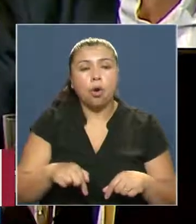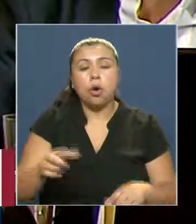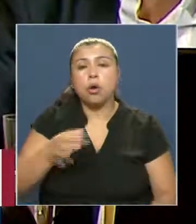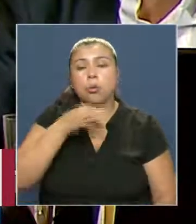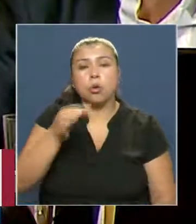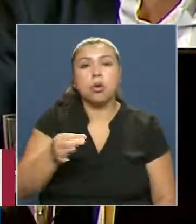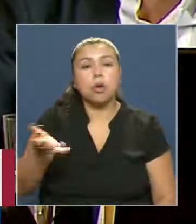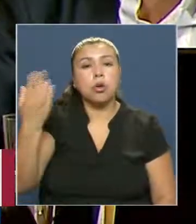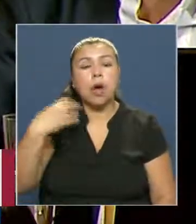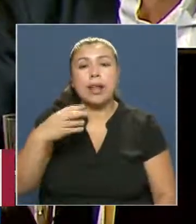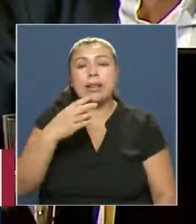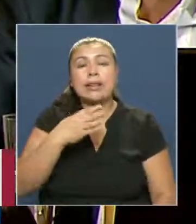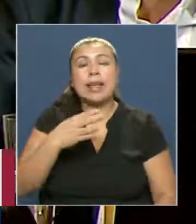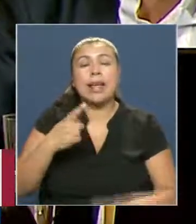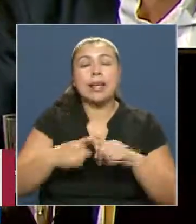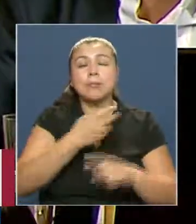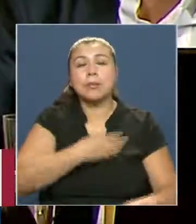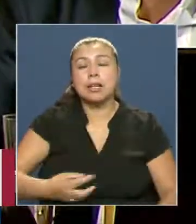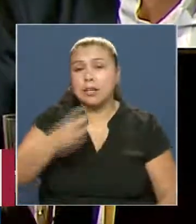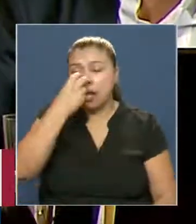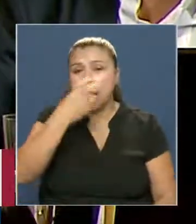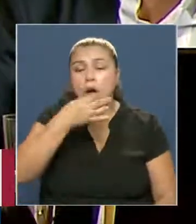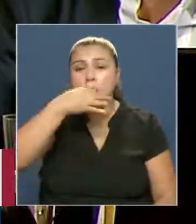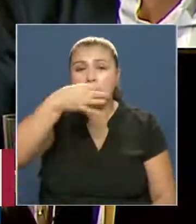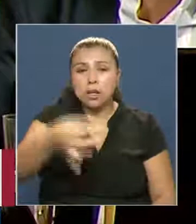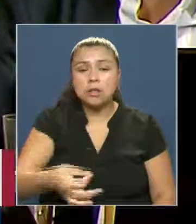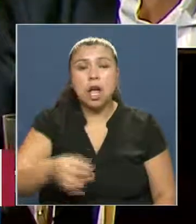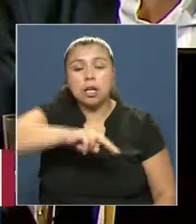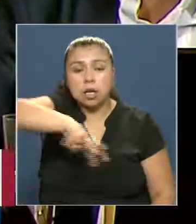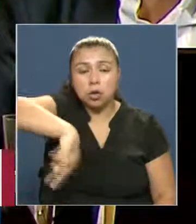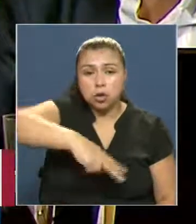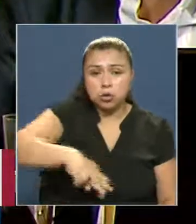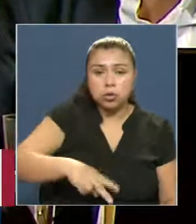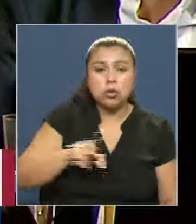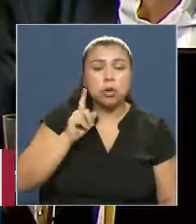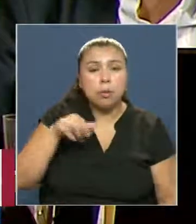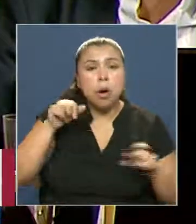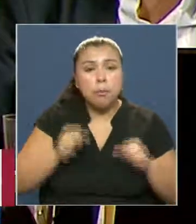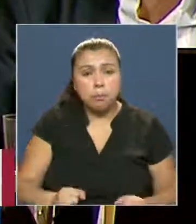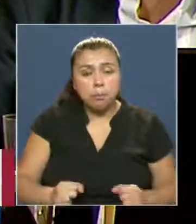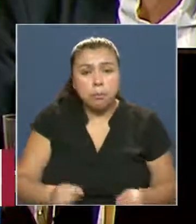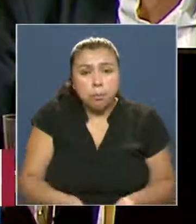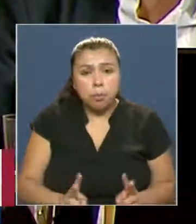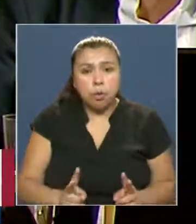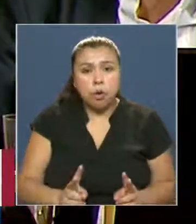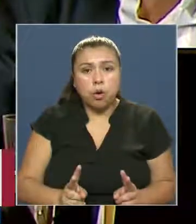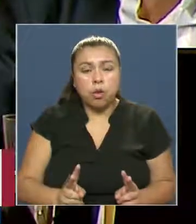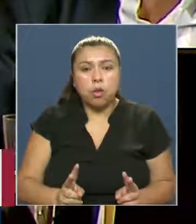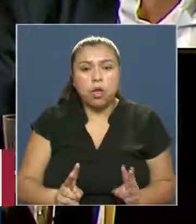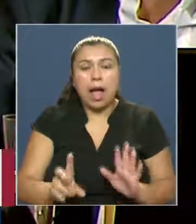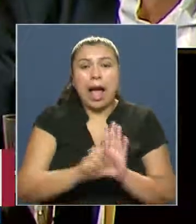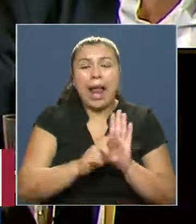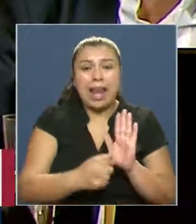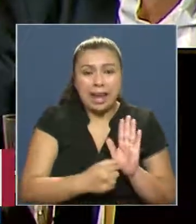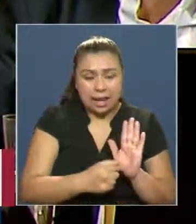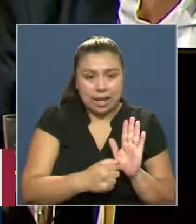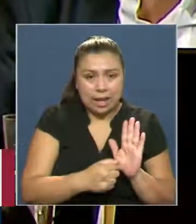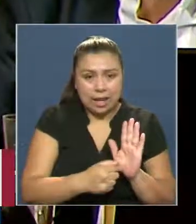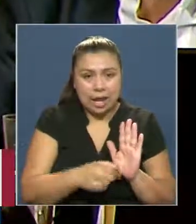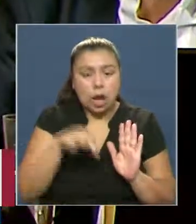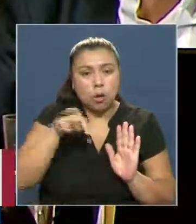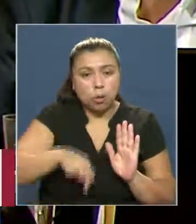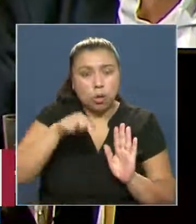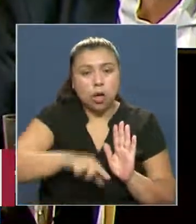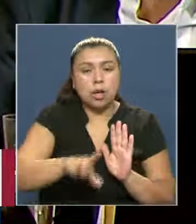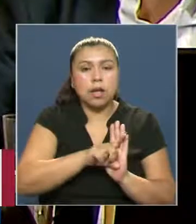presidente Ricardo Lago, que a través del mismo texto constitucional que nosotros tenemos, hoy día podemos permitirnos generar leyes como esta que vamos a aprobar